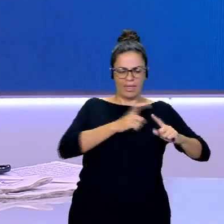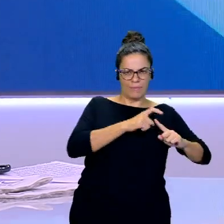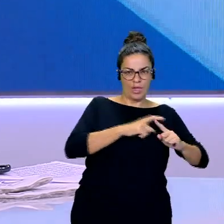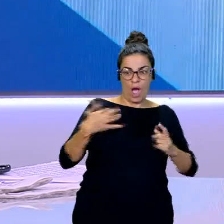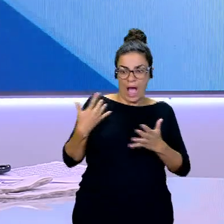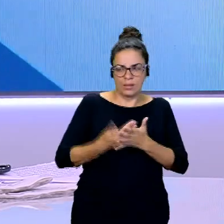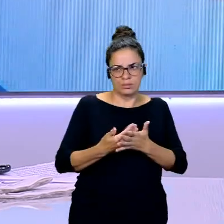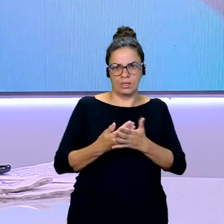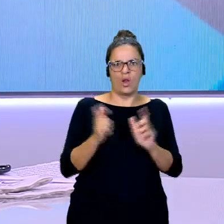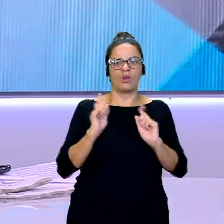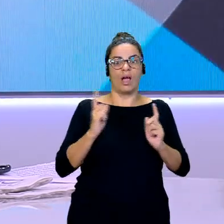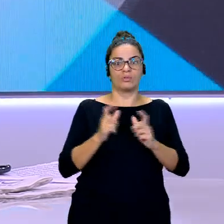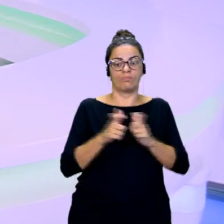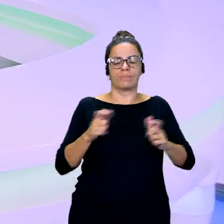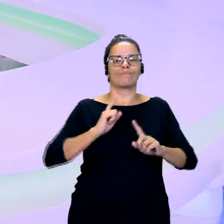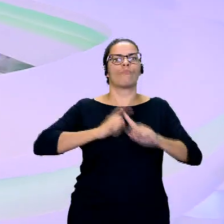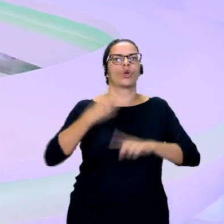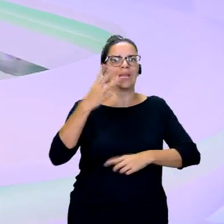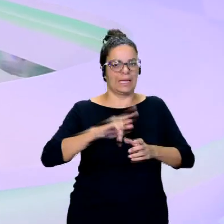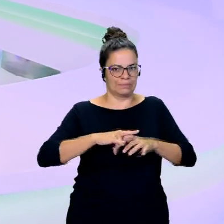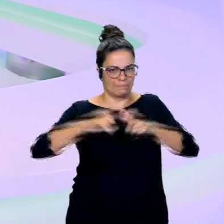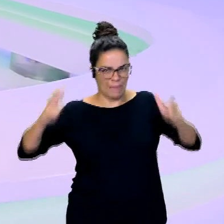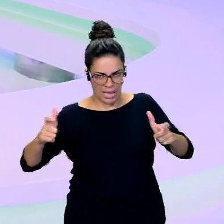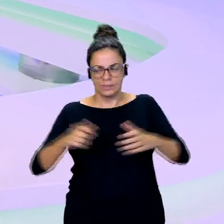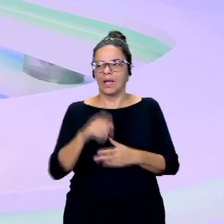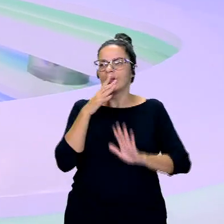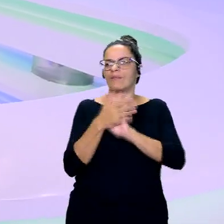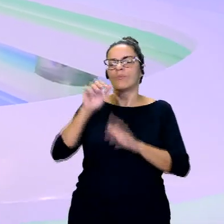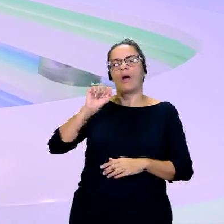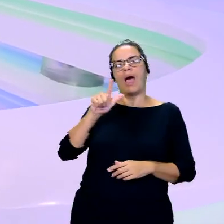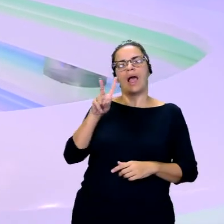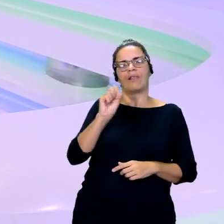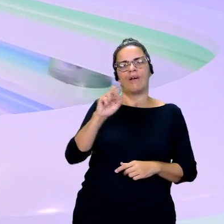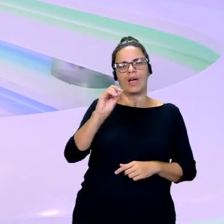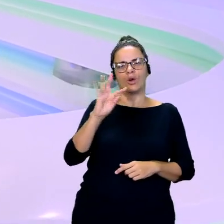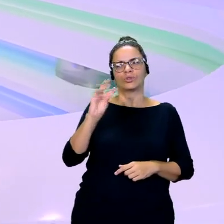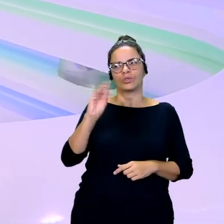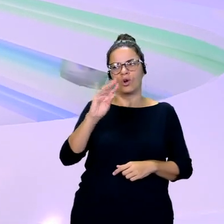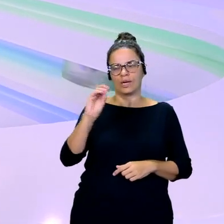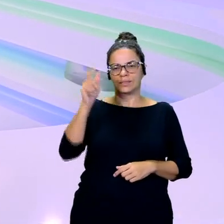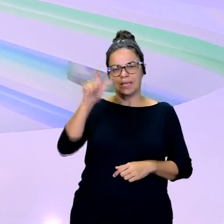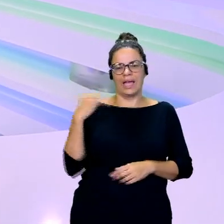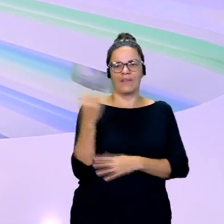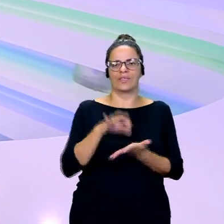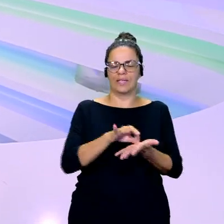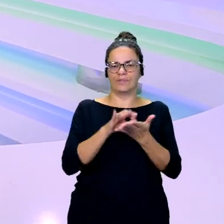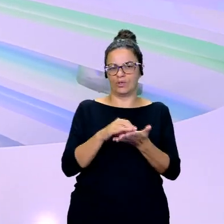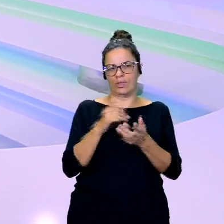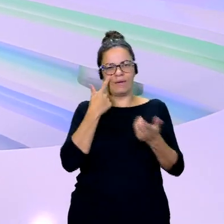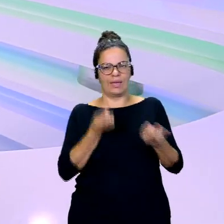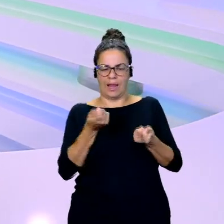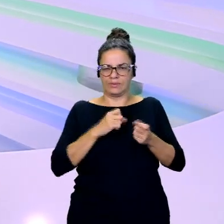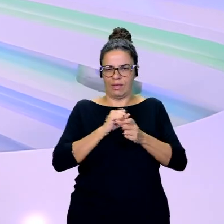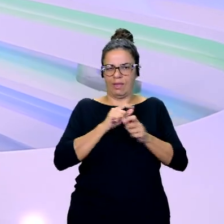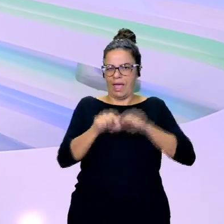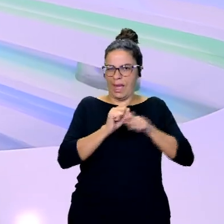hasta ahora. Y vamos a hablar con Álvaro Torres Lana, que es jefe del Servicio de Vigilancia Epidemiológica de Salud Pública. Buenos días. Buenos días. Bueno, hay un